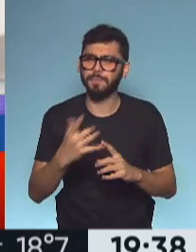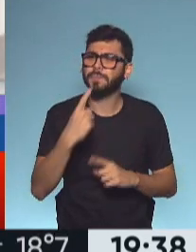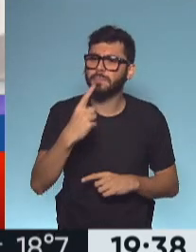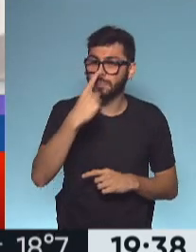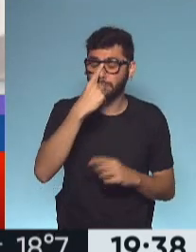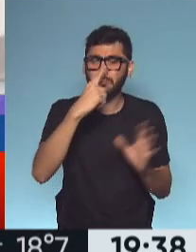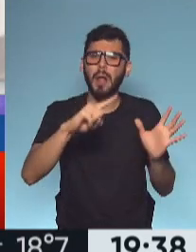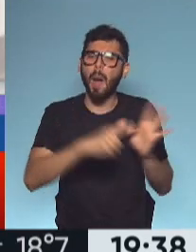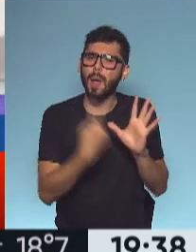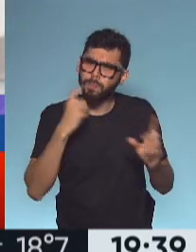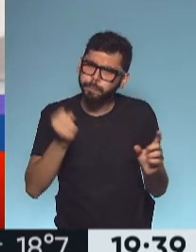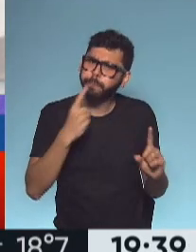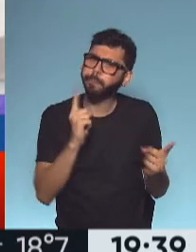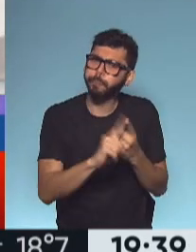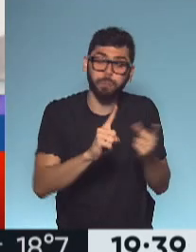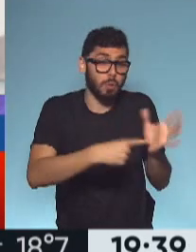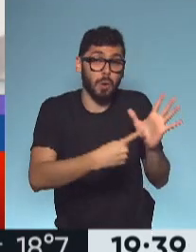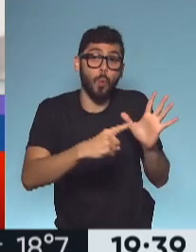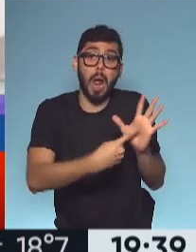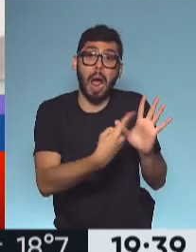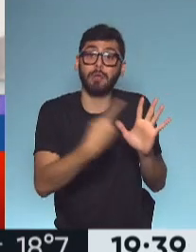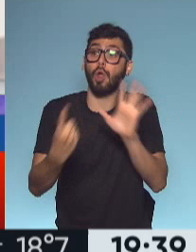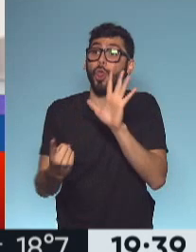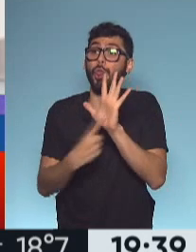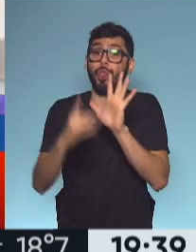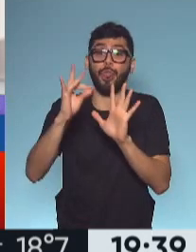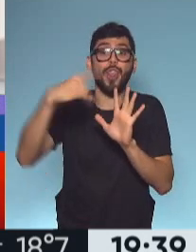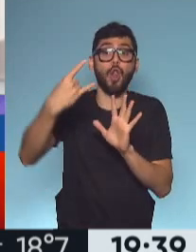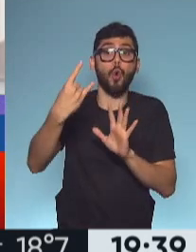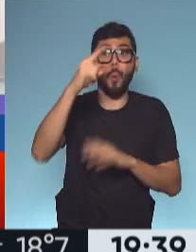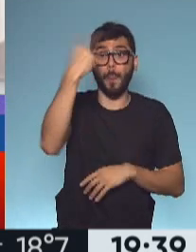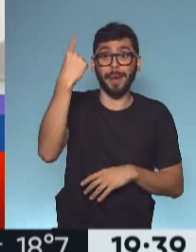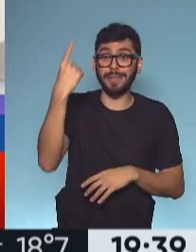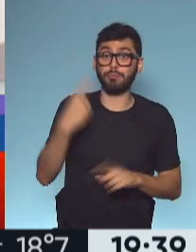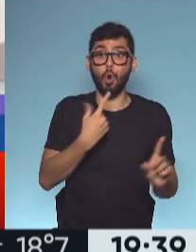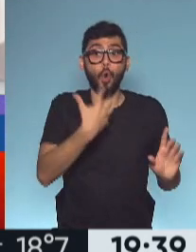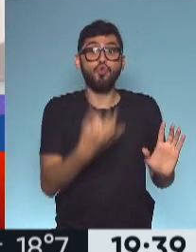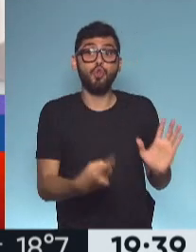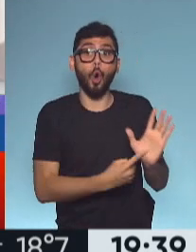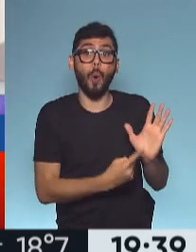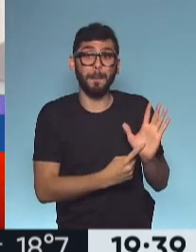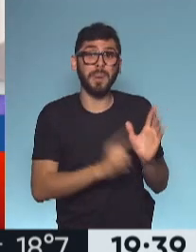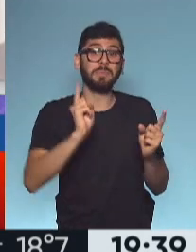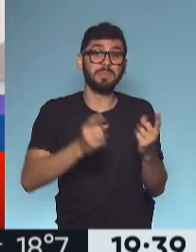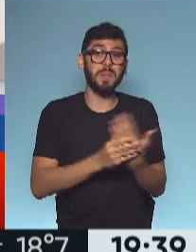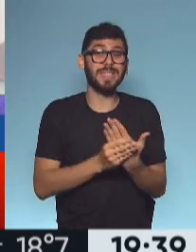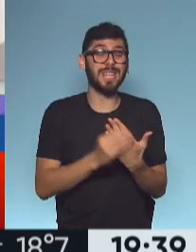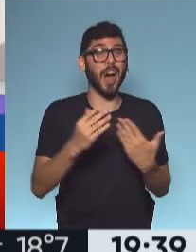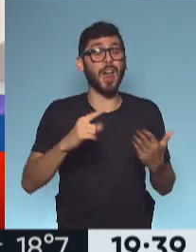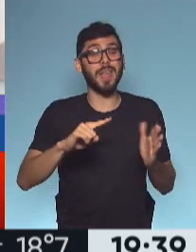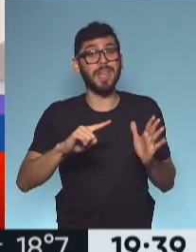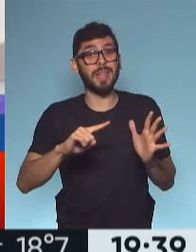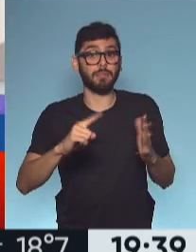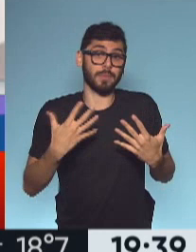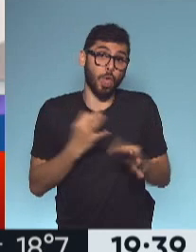fue la Ciudad de Buenos Aires la que incumplió el decreto que firmó el presidente Alberto Fernández, y la ministra porteña dice